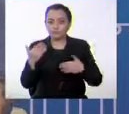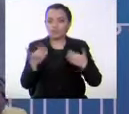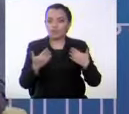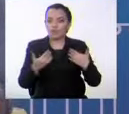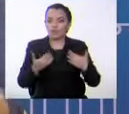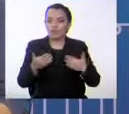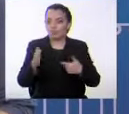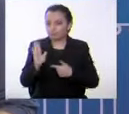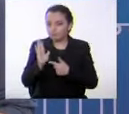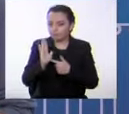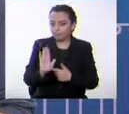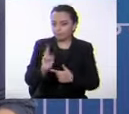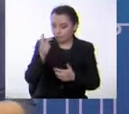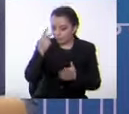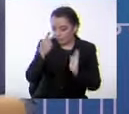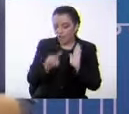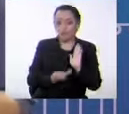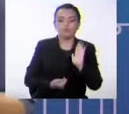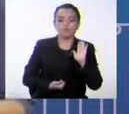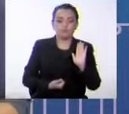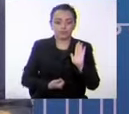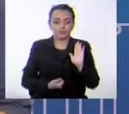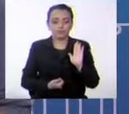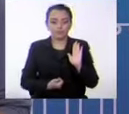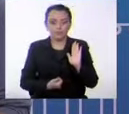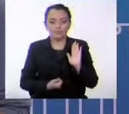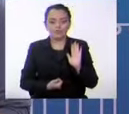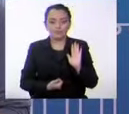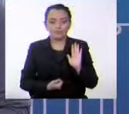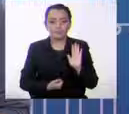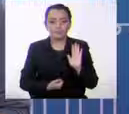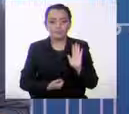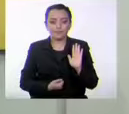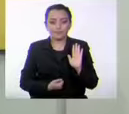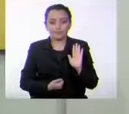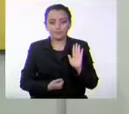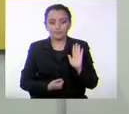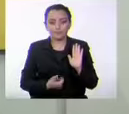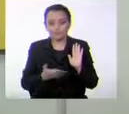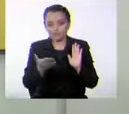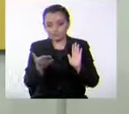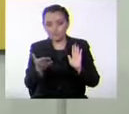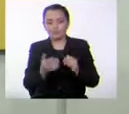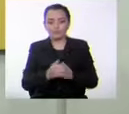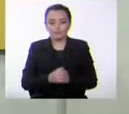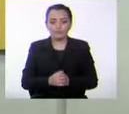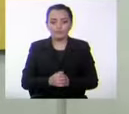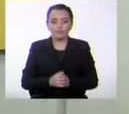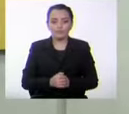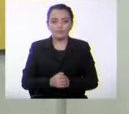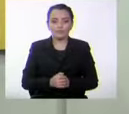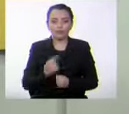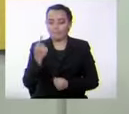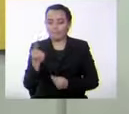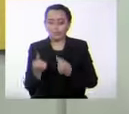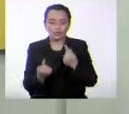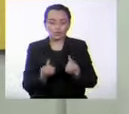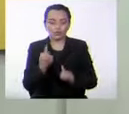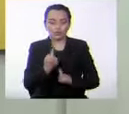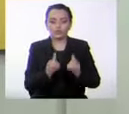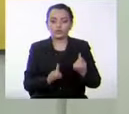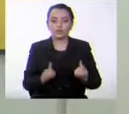nosotros viéramos de viva voz y que viéramos también una animación ahí. Por supuesto, vamos a conocer de los personajes cuál es